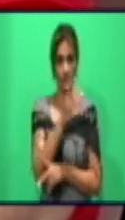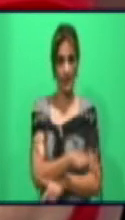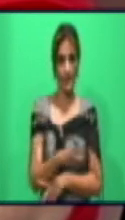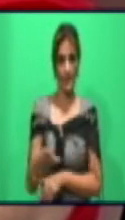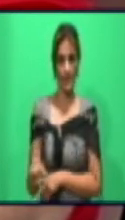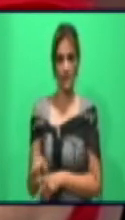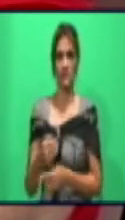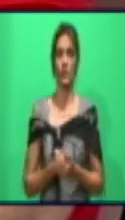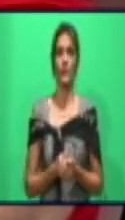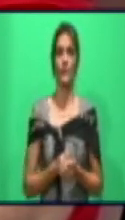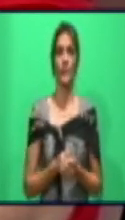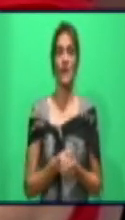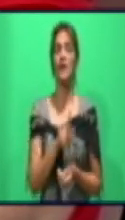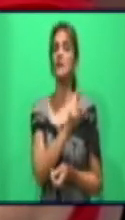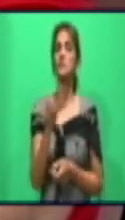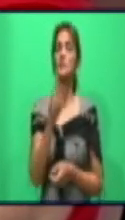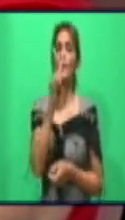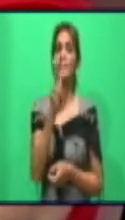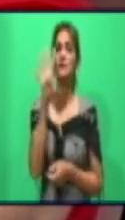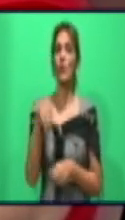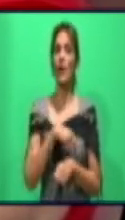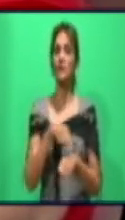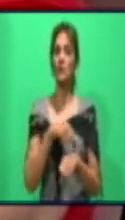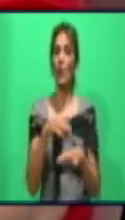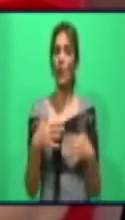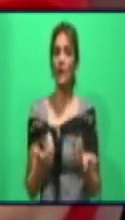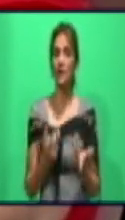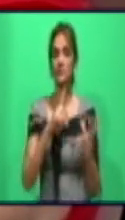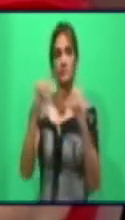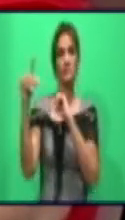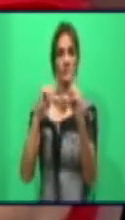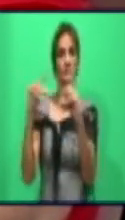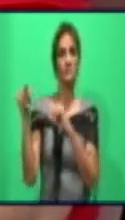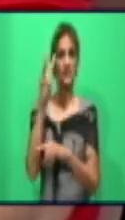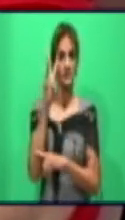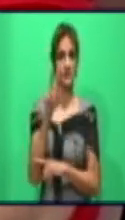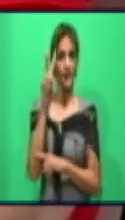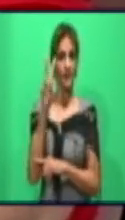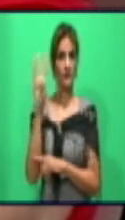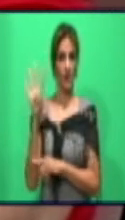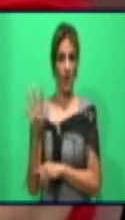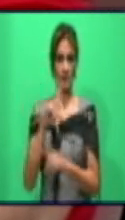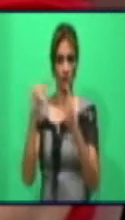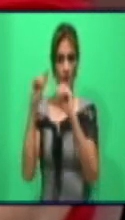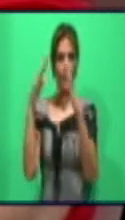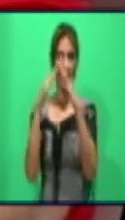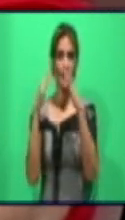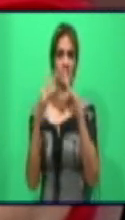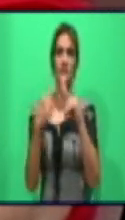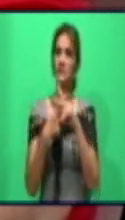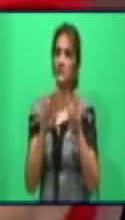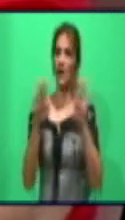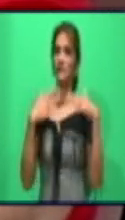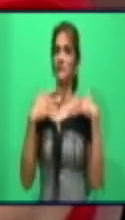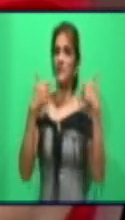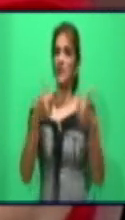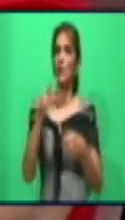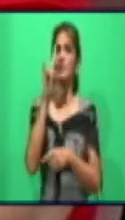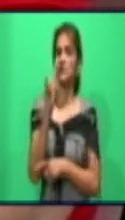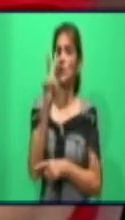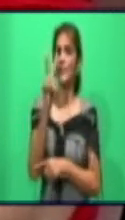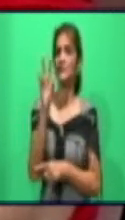Hemos dado en las últimas 24 horas 344 altas y recuperados tenemos 988 pacientes. Hoy